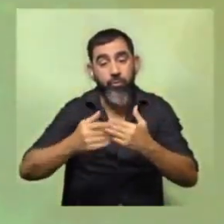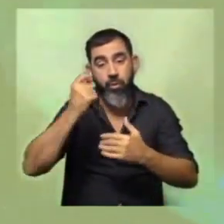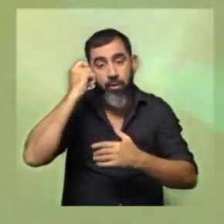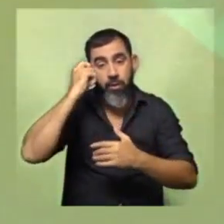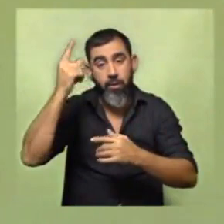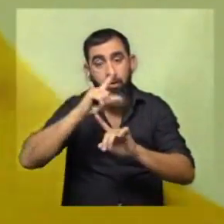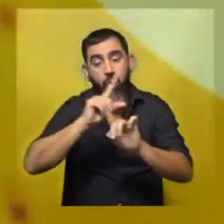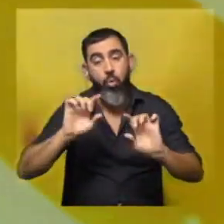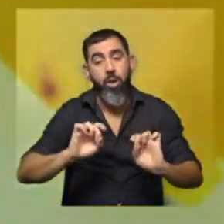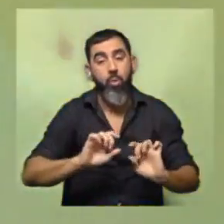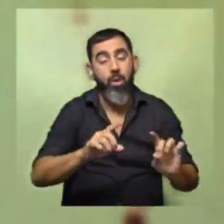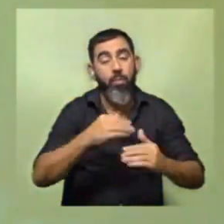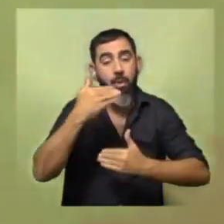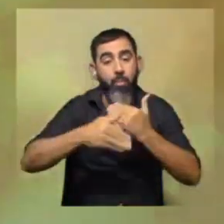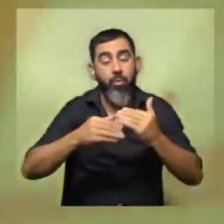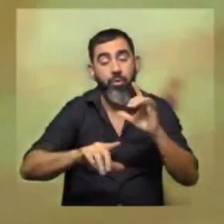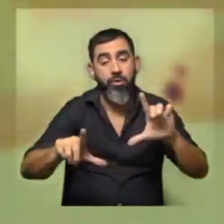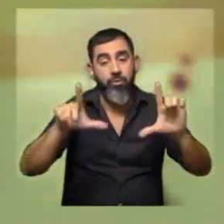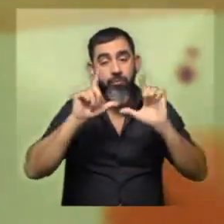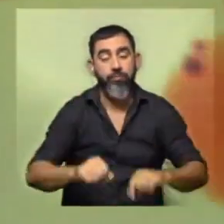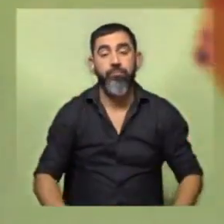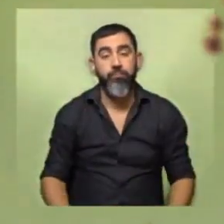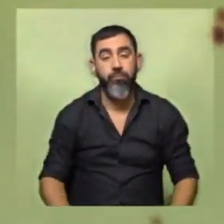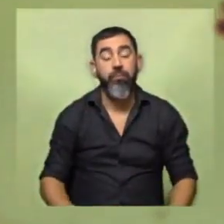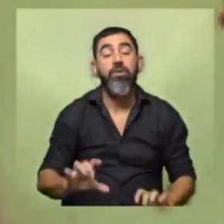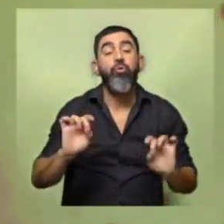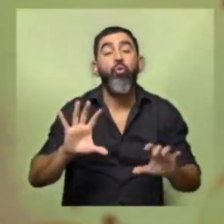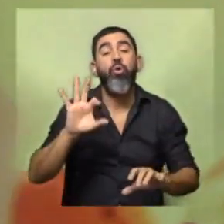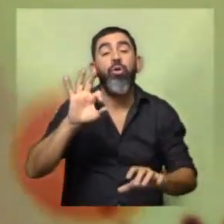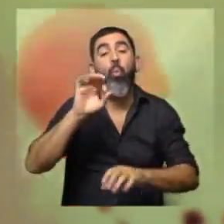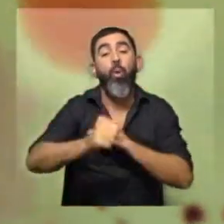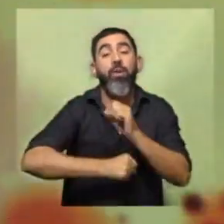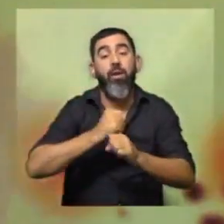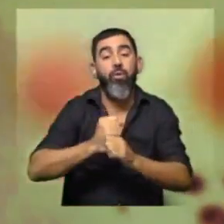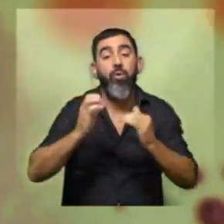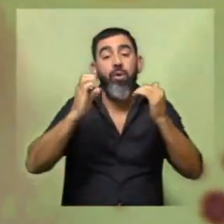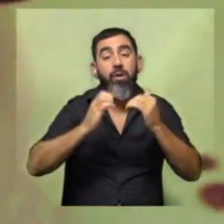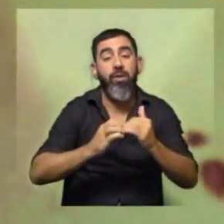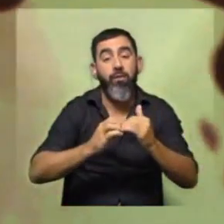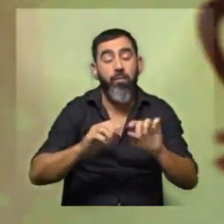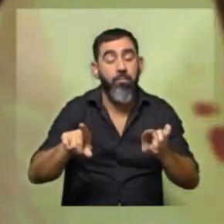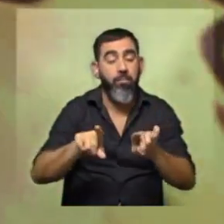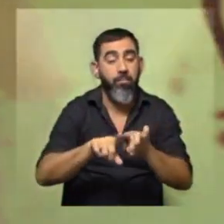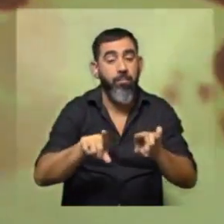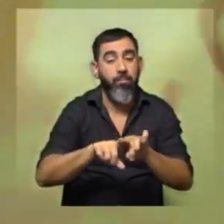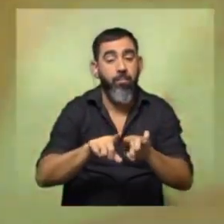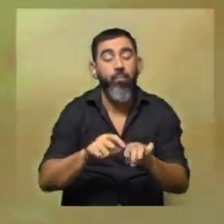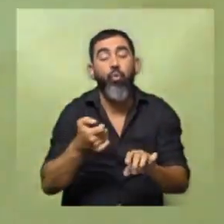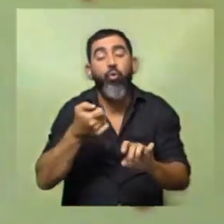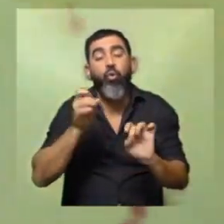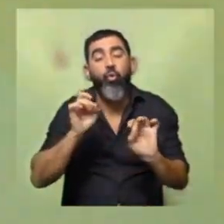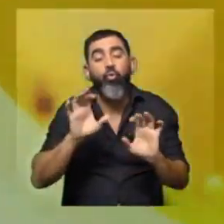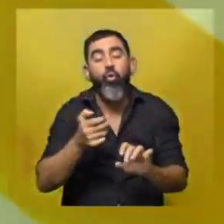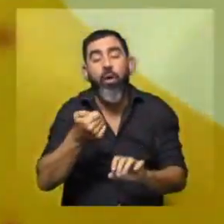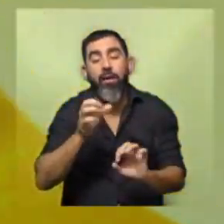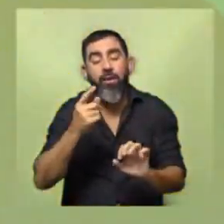inteligencia artificial para el procesamiento de imágenes. Solo 50 años. Y el cerebro sigue siendo todavía apenas